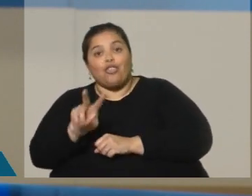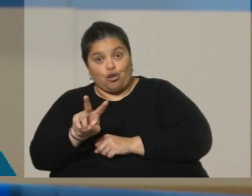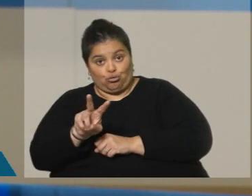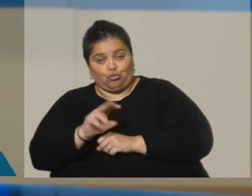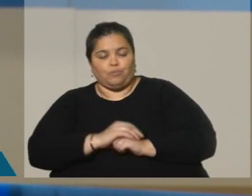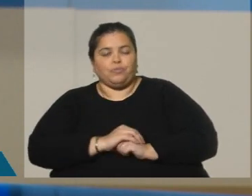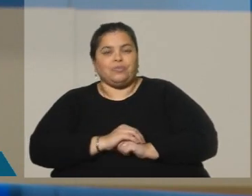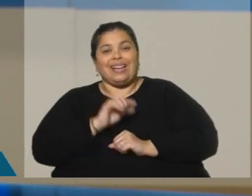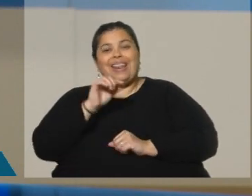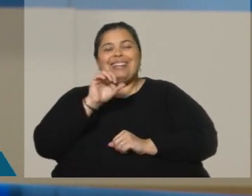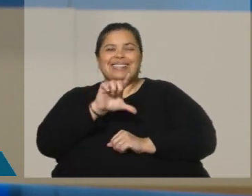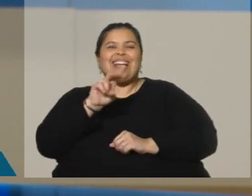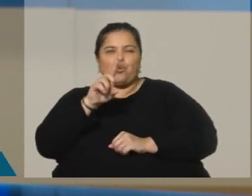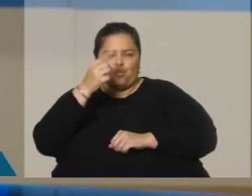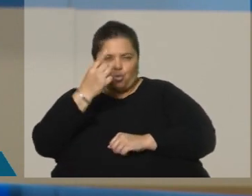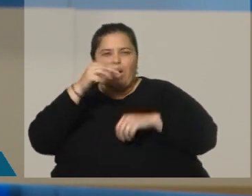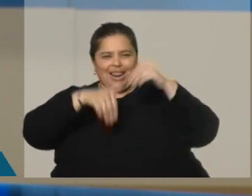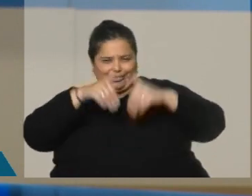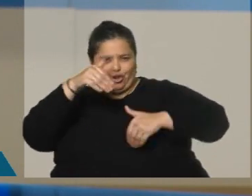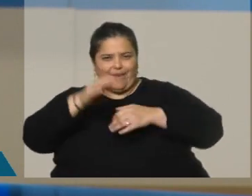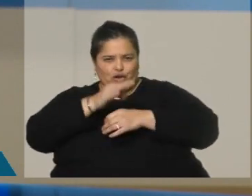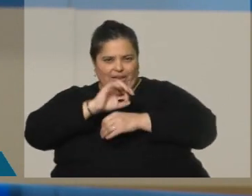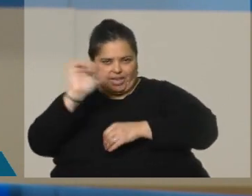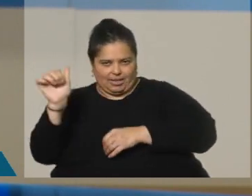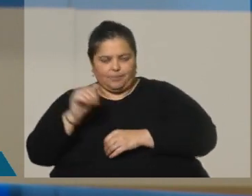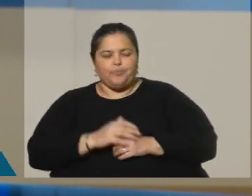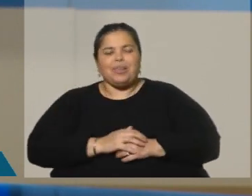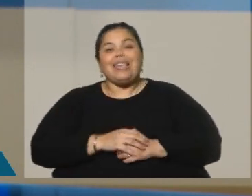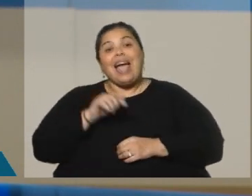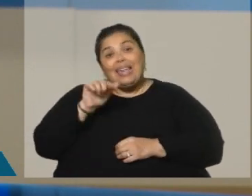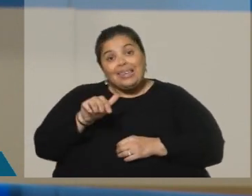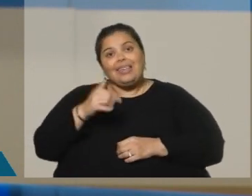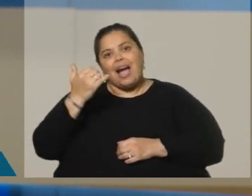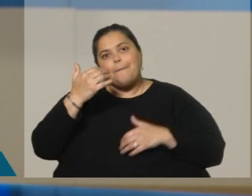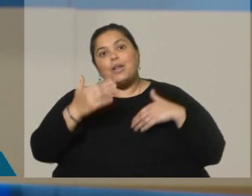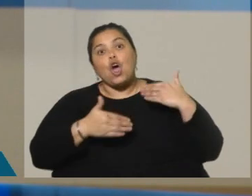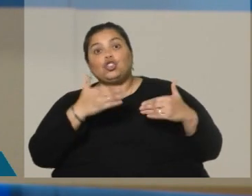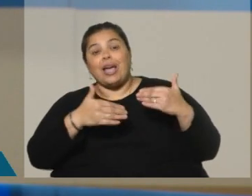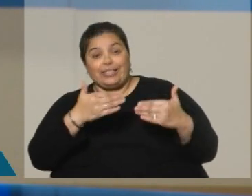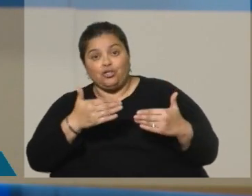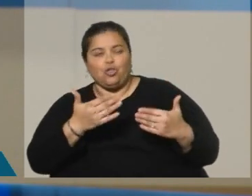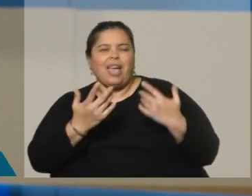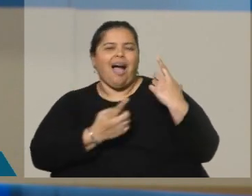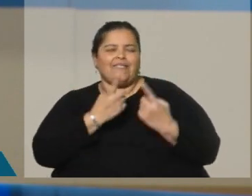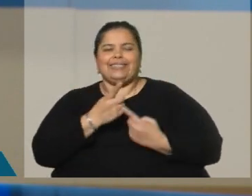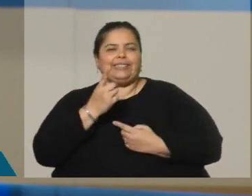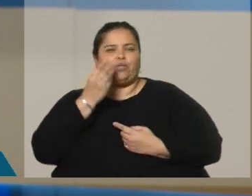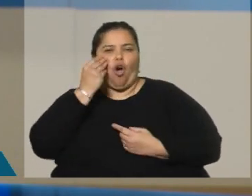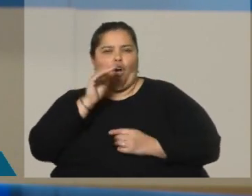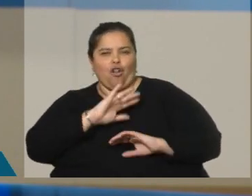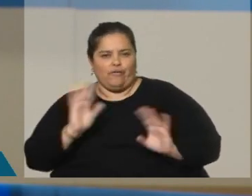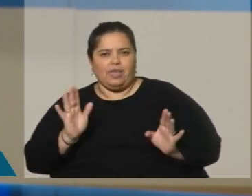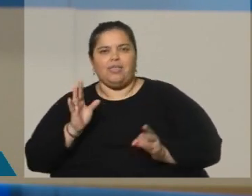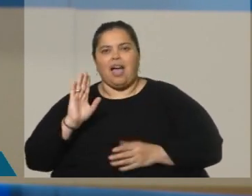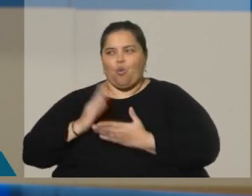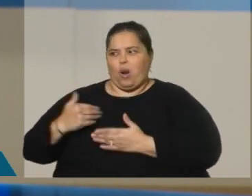las elecciones y ahí ya estamos viendo un proceso que muchas veces no se tiene en cuenta en las discusiones más recientes en el Uruguay o en los